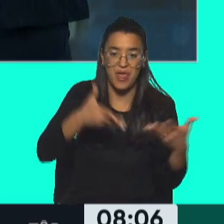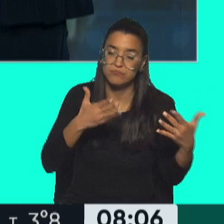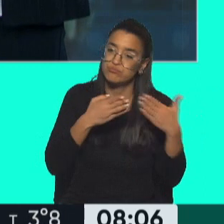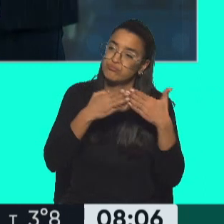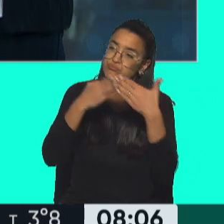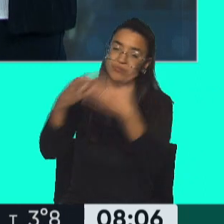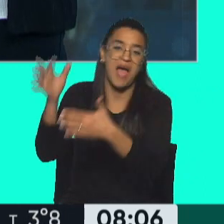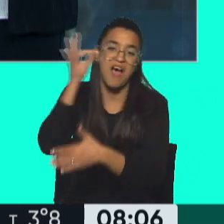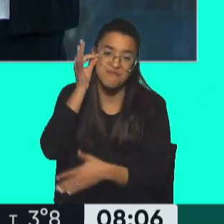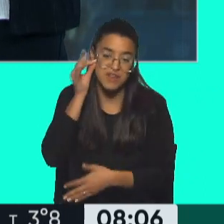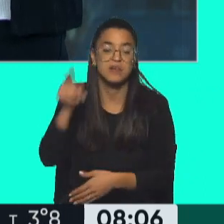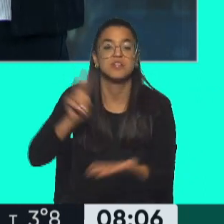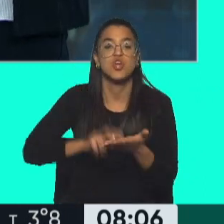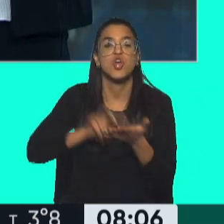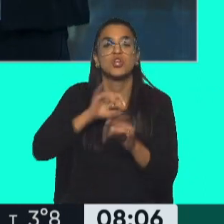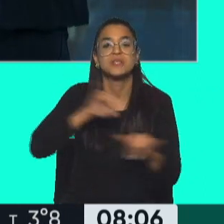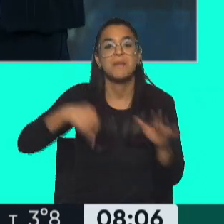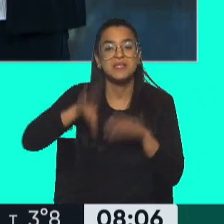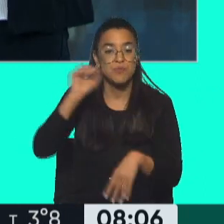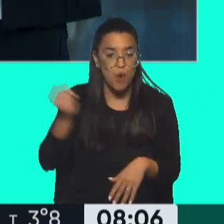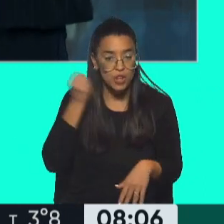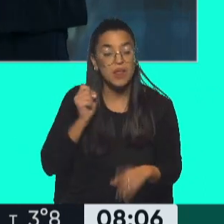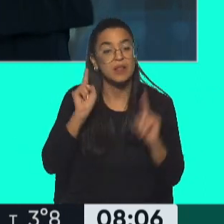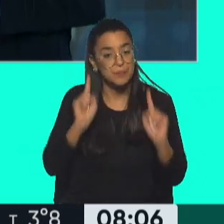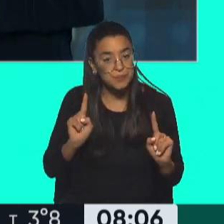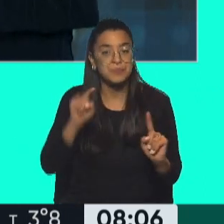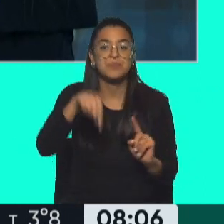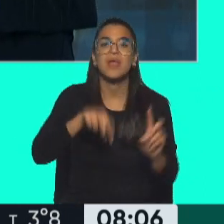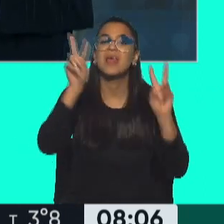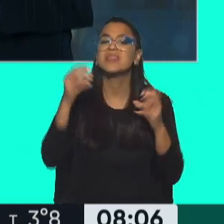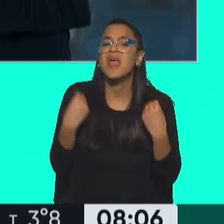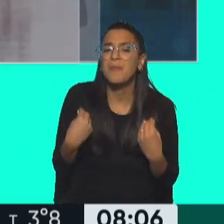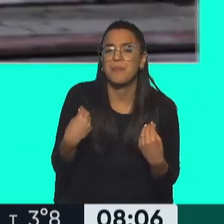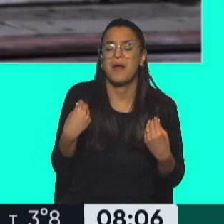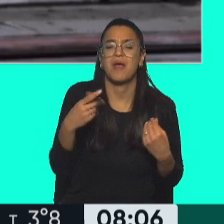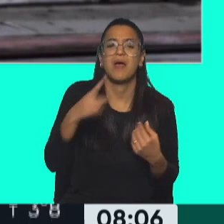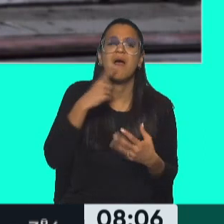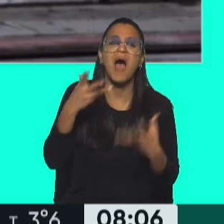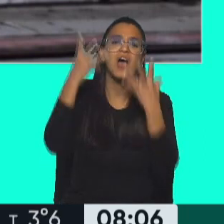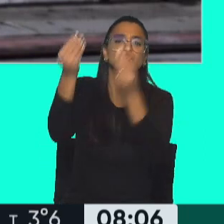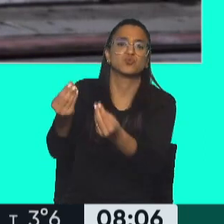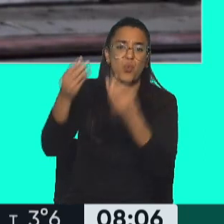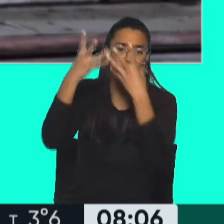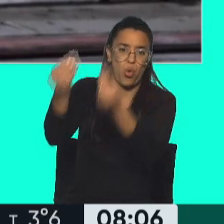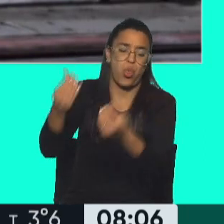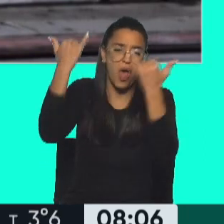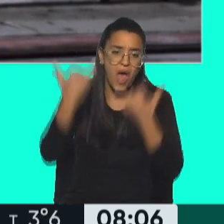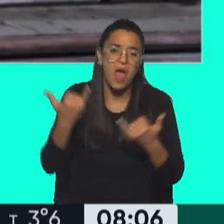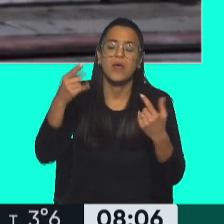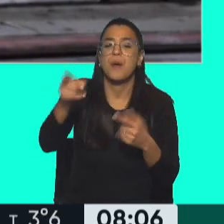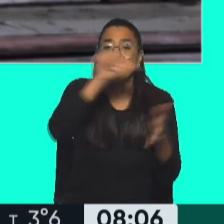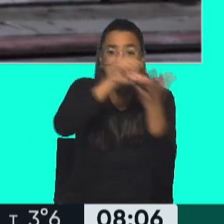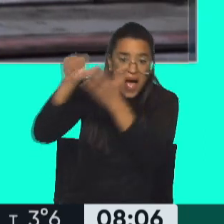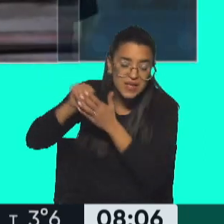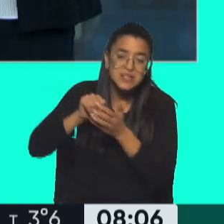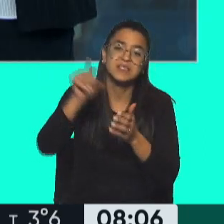Y esa es la noticia más importante. Ahora, el tema, bueno, es el concepto de ayuda humanitaria, ¿no? Claro. Son países